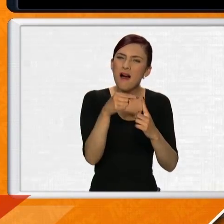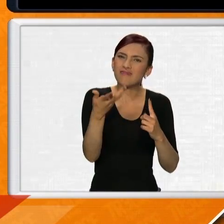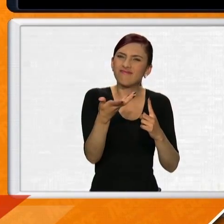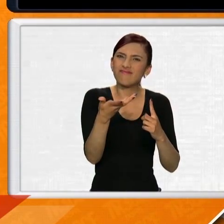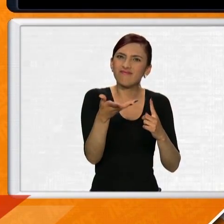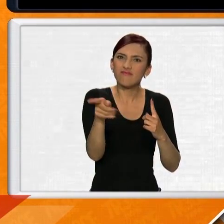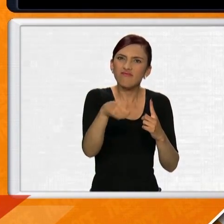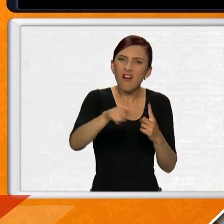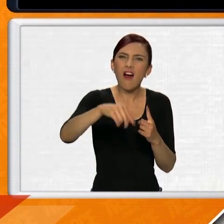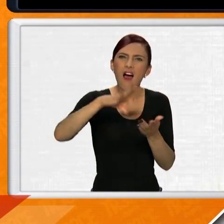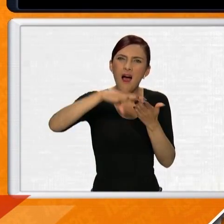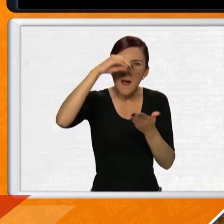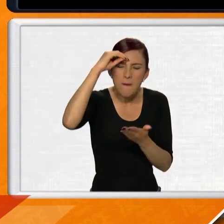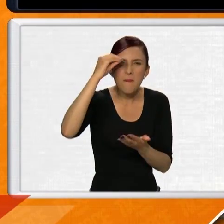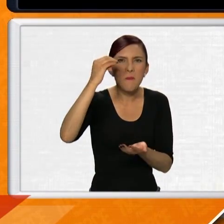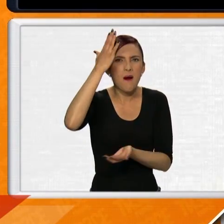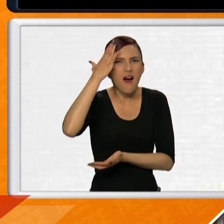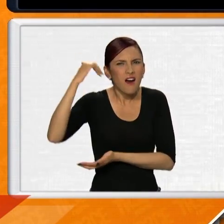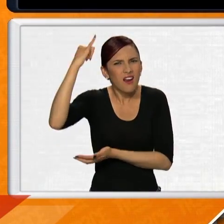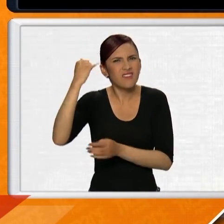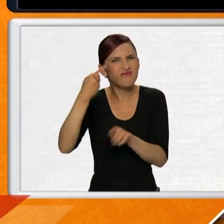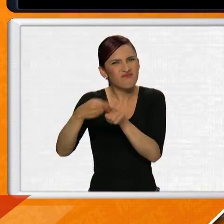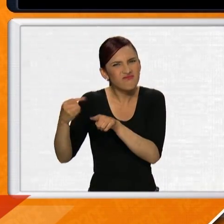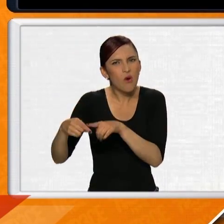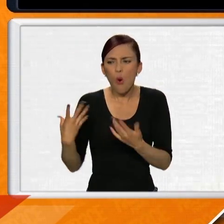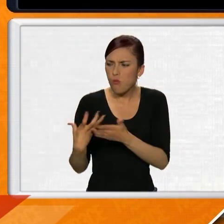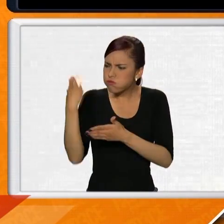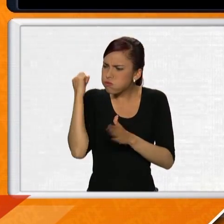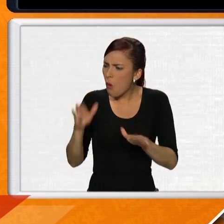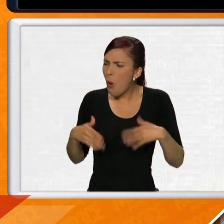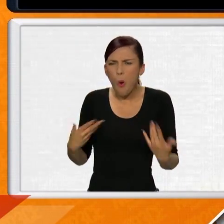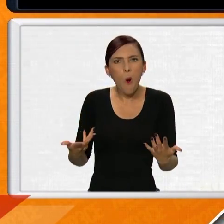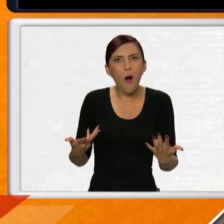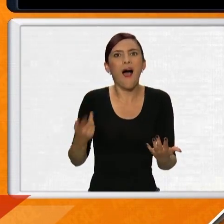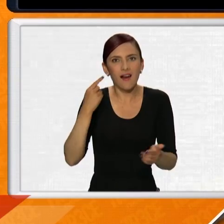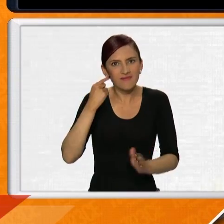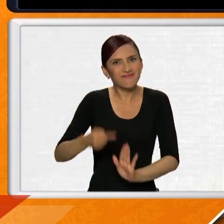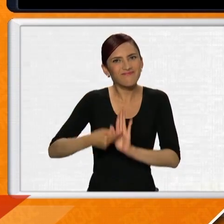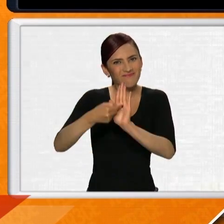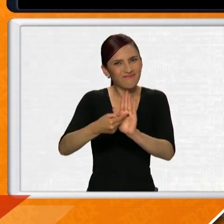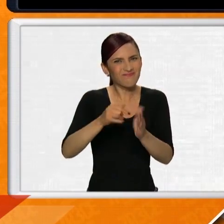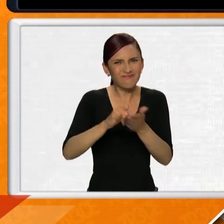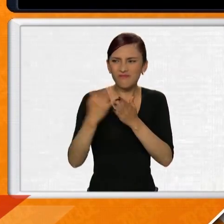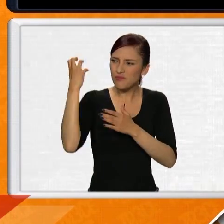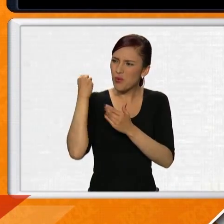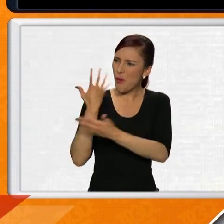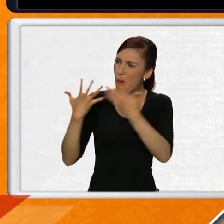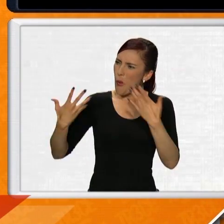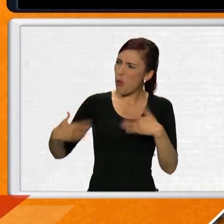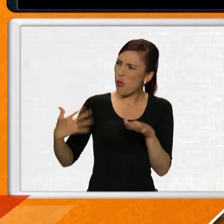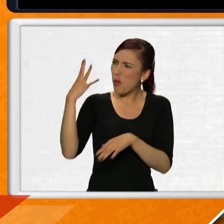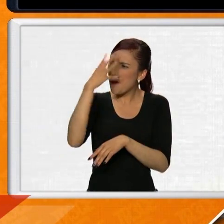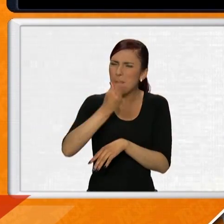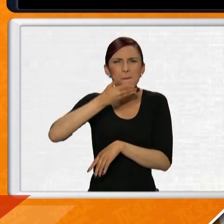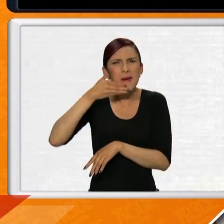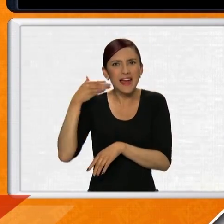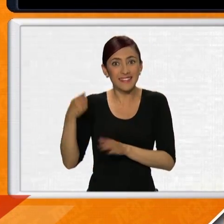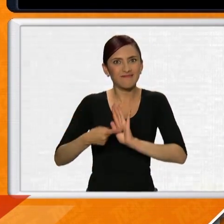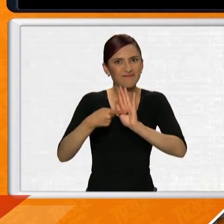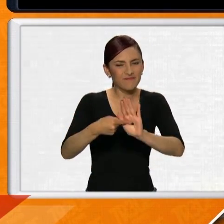se trata de recopilar la mayor parte de la vida de la Edad Media y tratar de recuperar lo mejor de la Edad Media. Nos